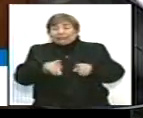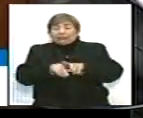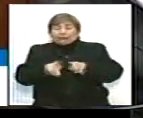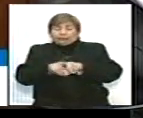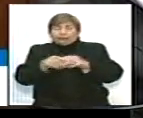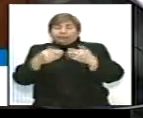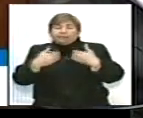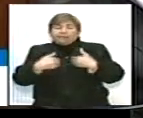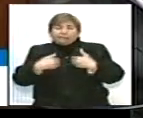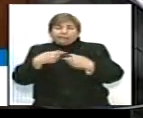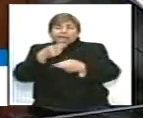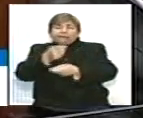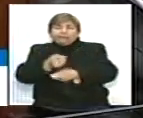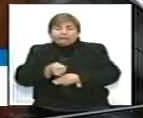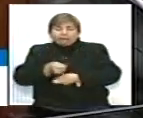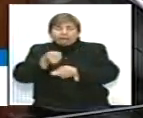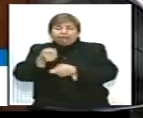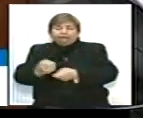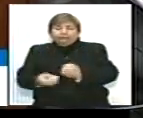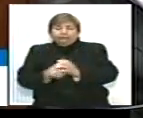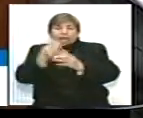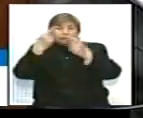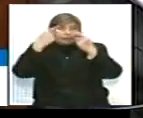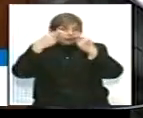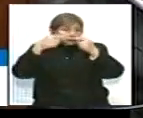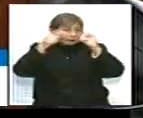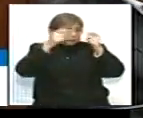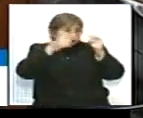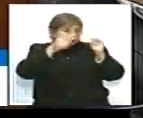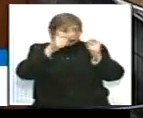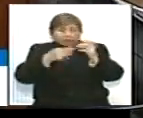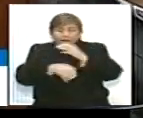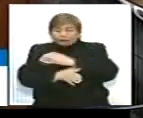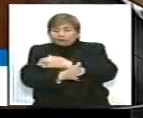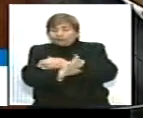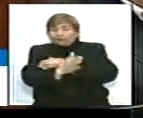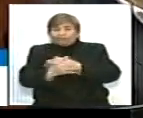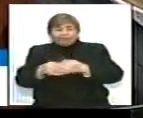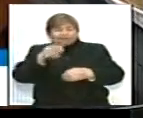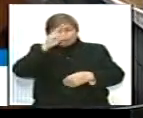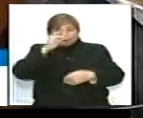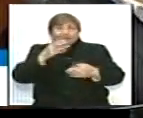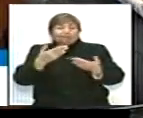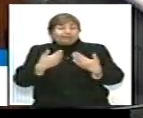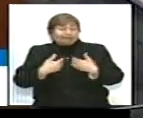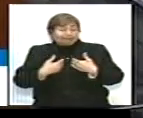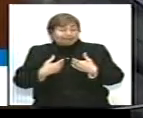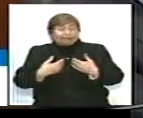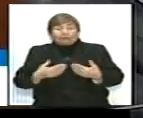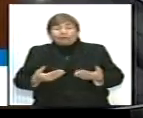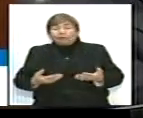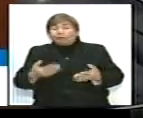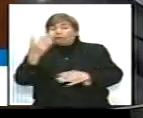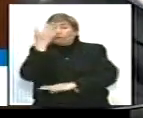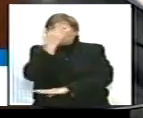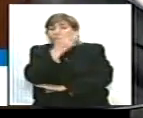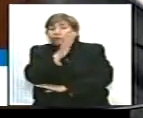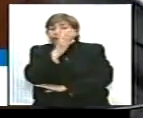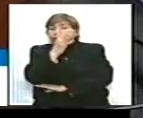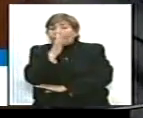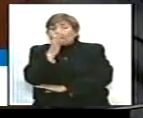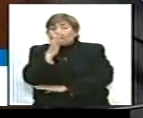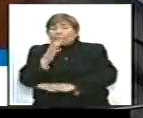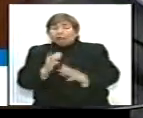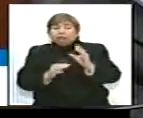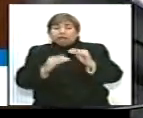tiene agricultura, el Perú tiene turismo, el Perú tiene pesca, el Perú tiene forestación. Y es más, si se trata de